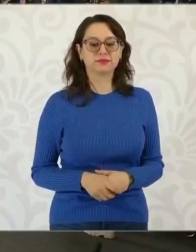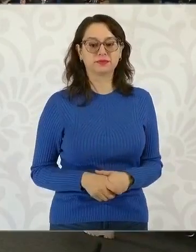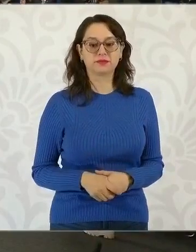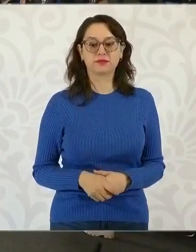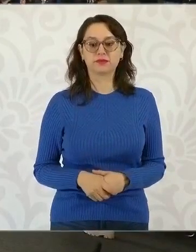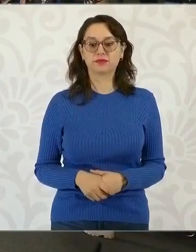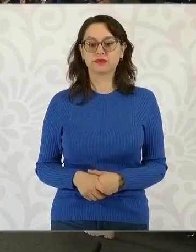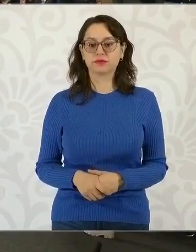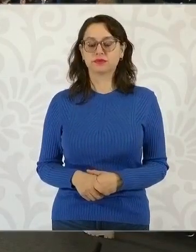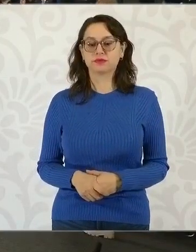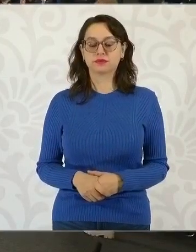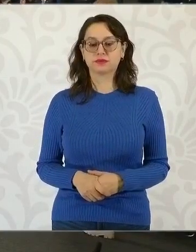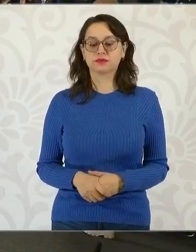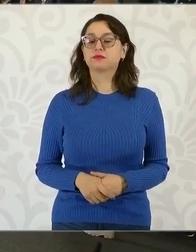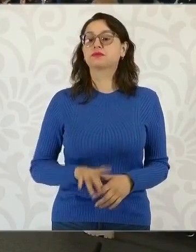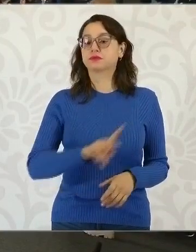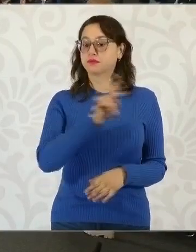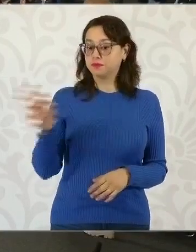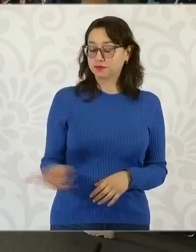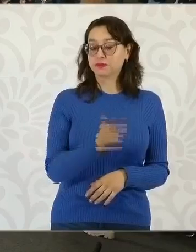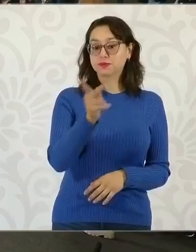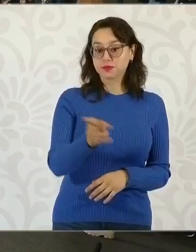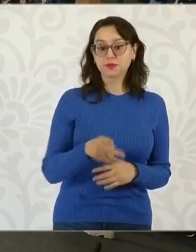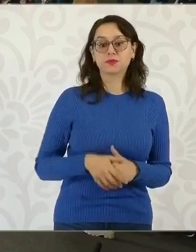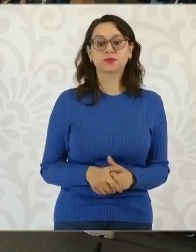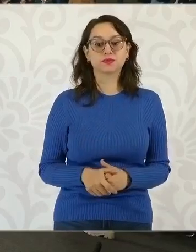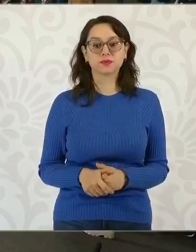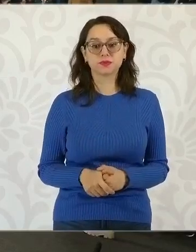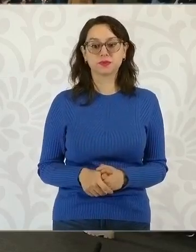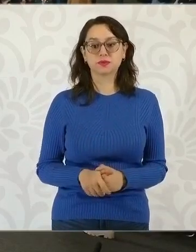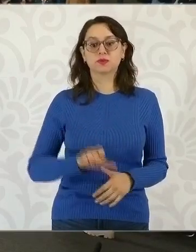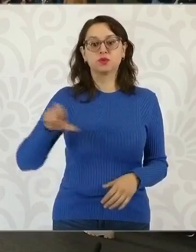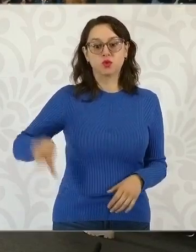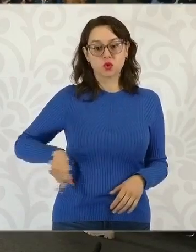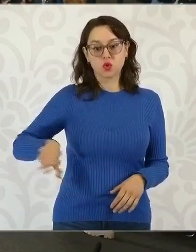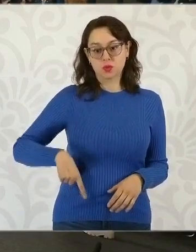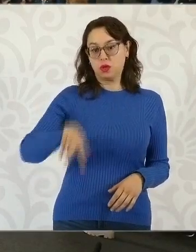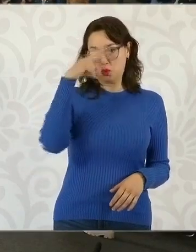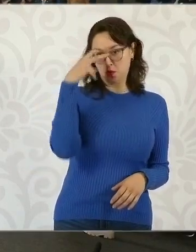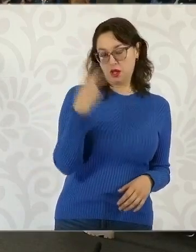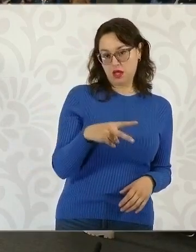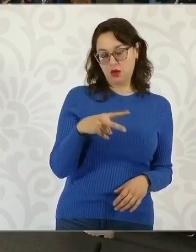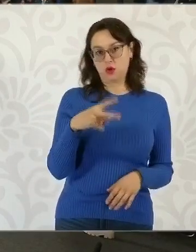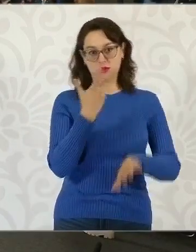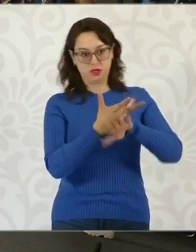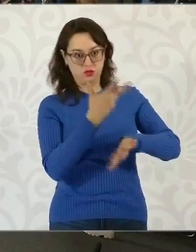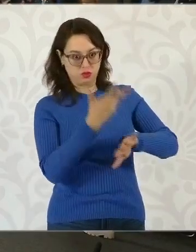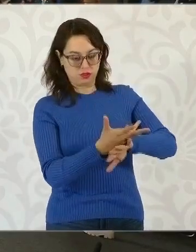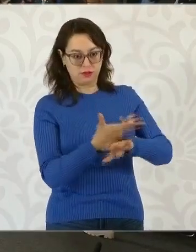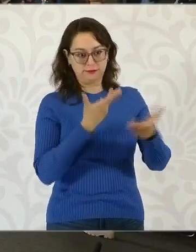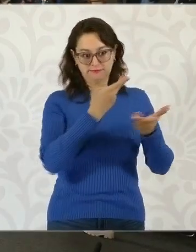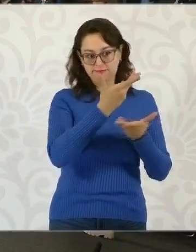Presidenta, también en este sentido preguntarle si en esta cooperación que está teniendo el Gobierno de México con el Gobierno de Estados Unidos se